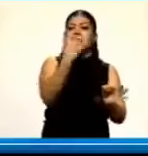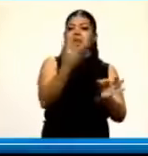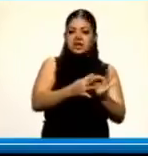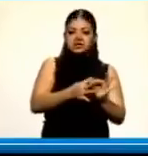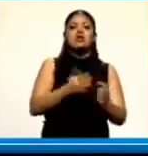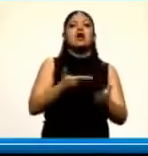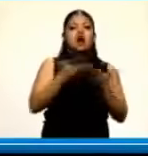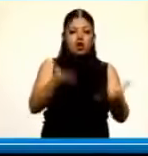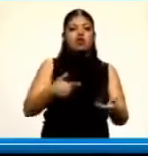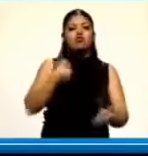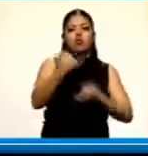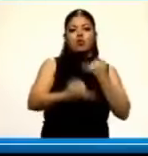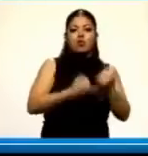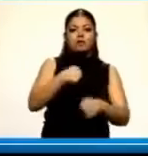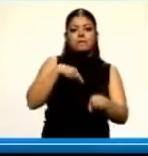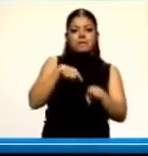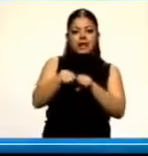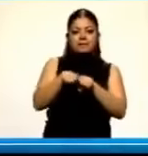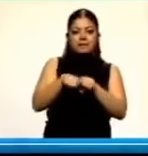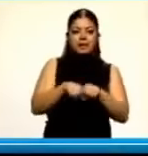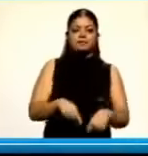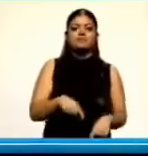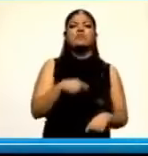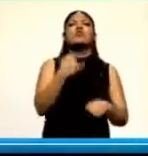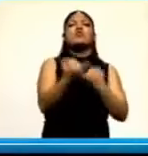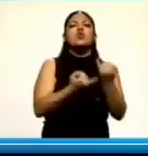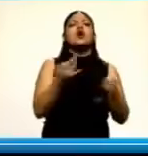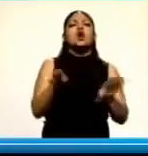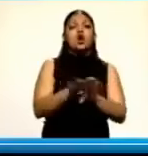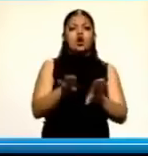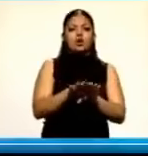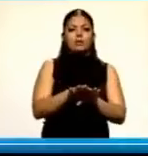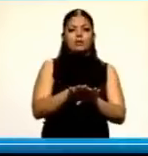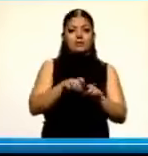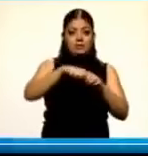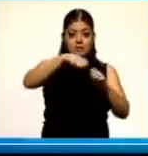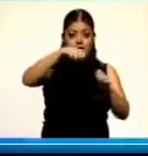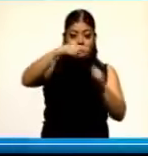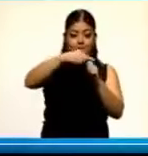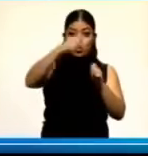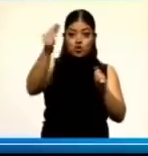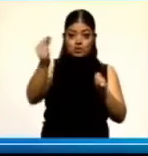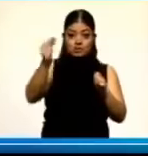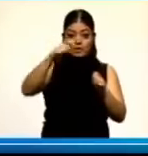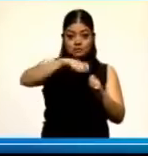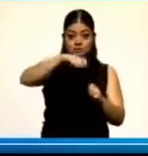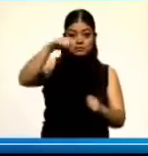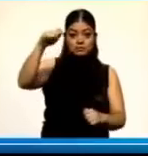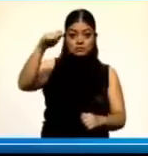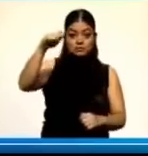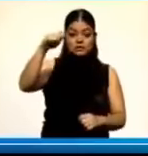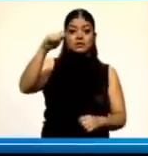voy a poner a jugar con mi hermano. Se juega agarrando la pluma del